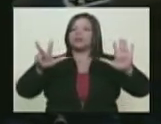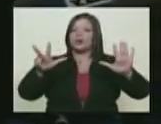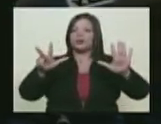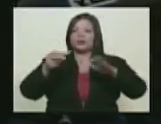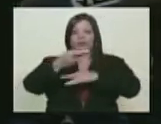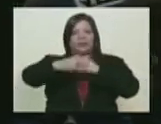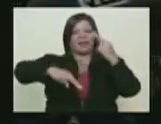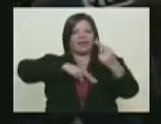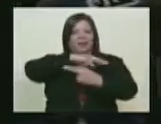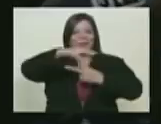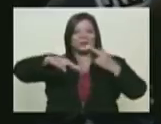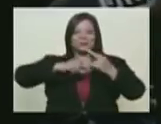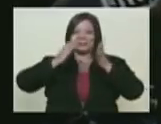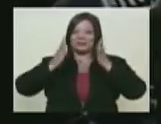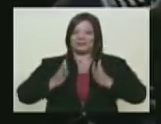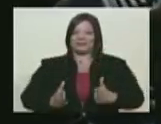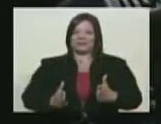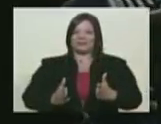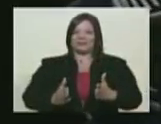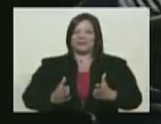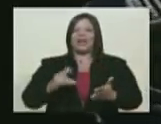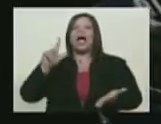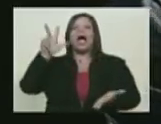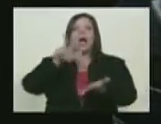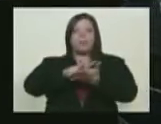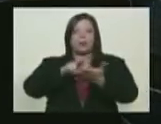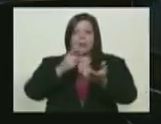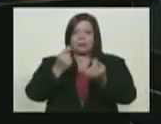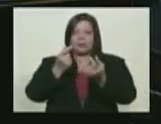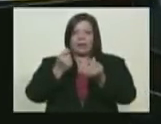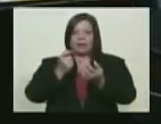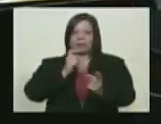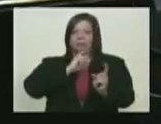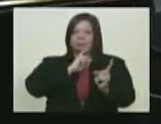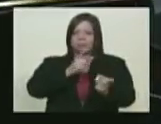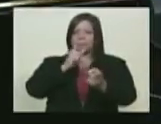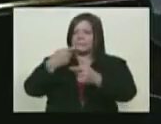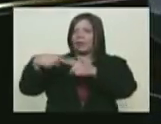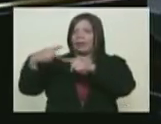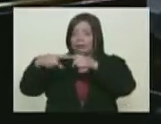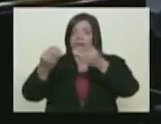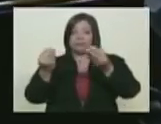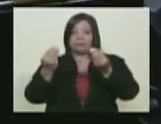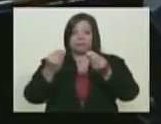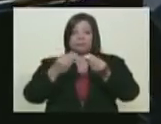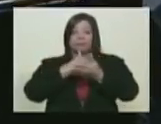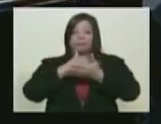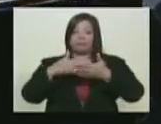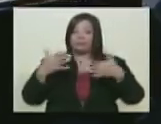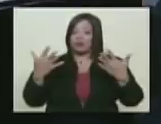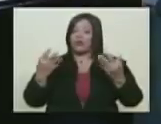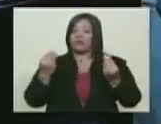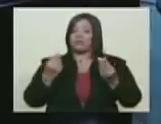gobernadores bolivarianos y ha aprobado recursos por cantidades siderales,